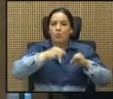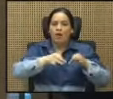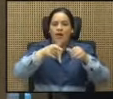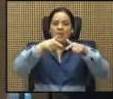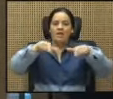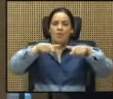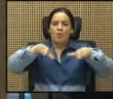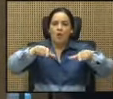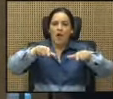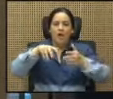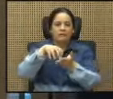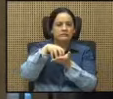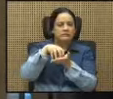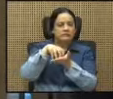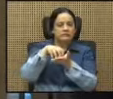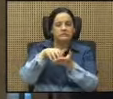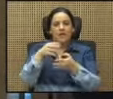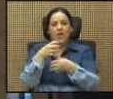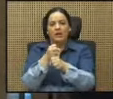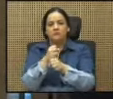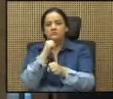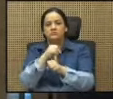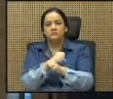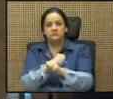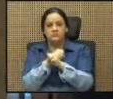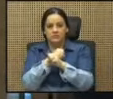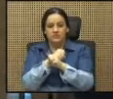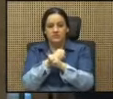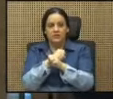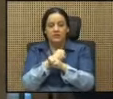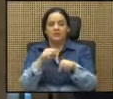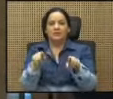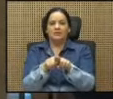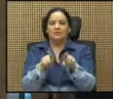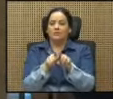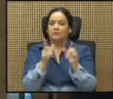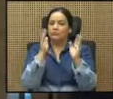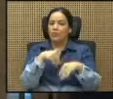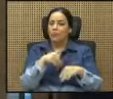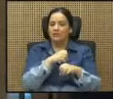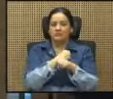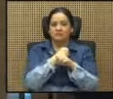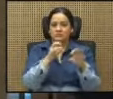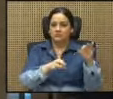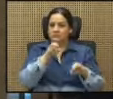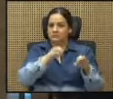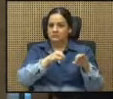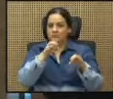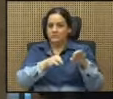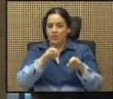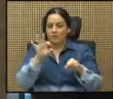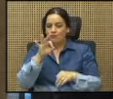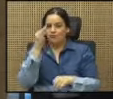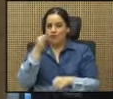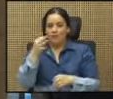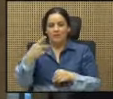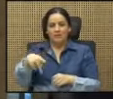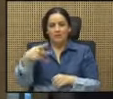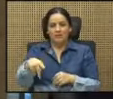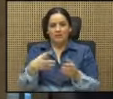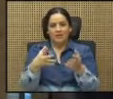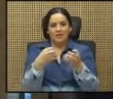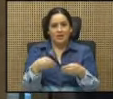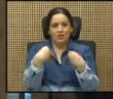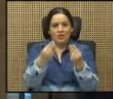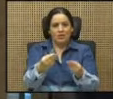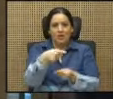que crea inseguridad e incerteza jurídica. De una forma peligrosa pretende otorgarle